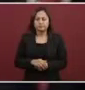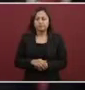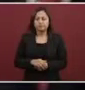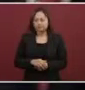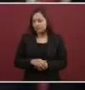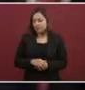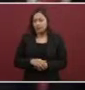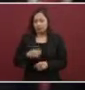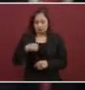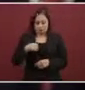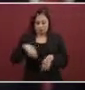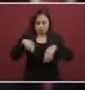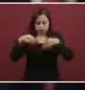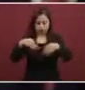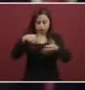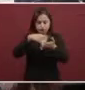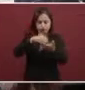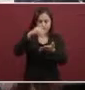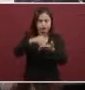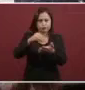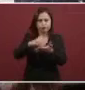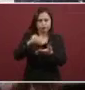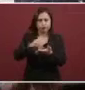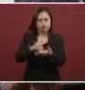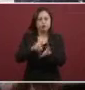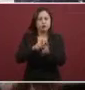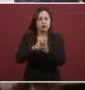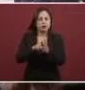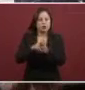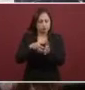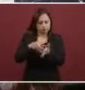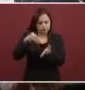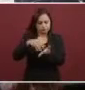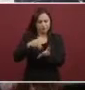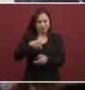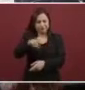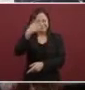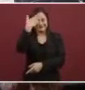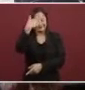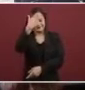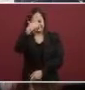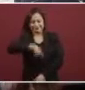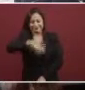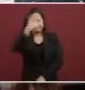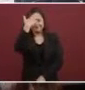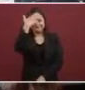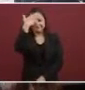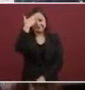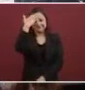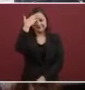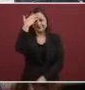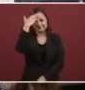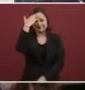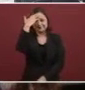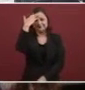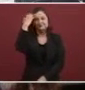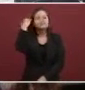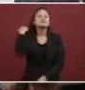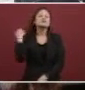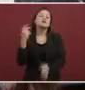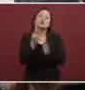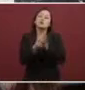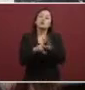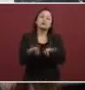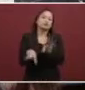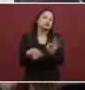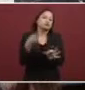de todas nuestras cápsulas, que usted sabe cómo trabajamos, de verdad están muy, muy bien hechas. Aquí también